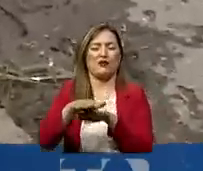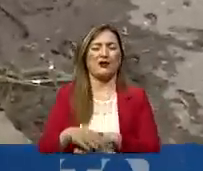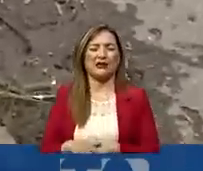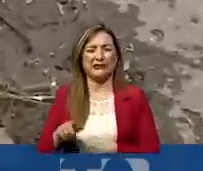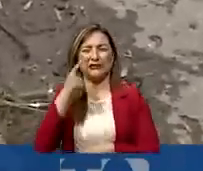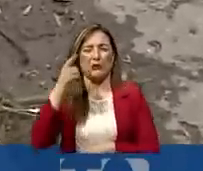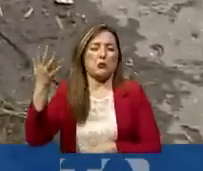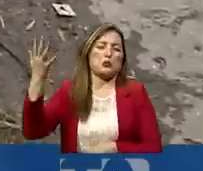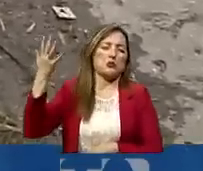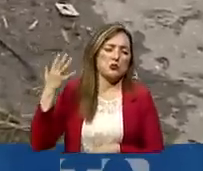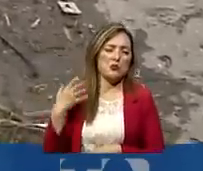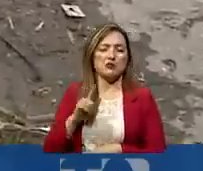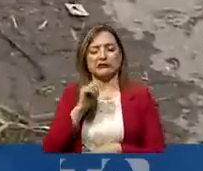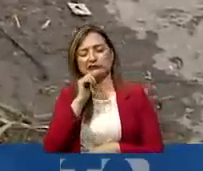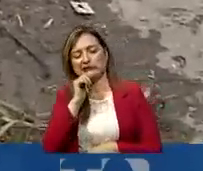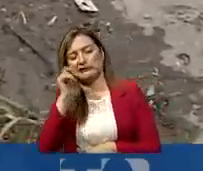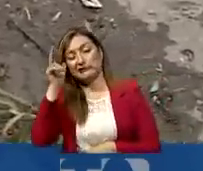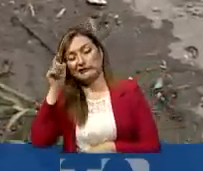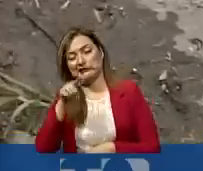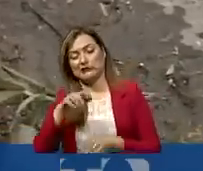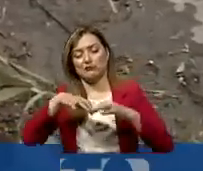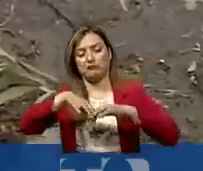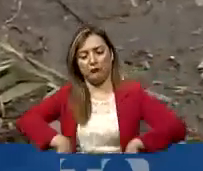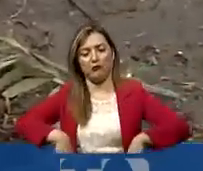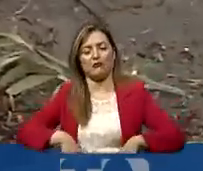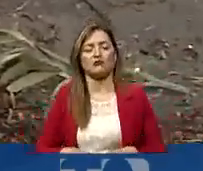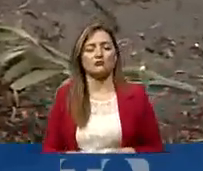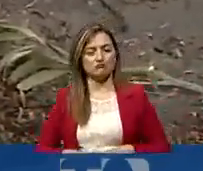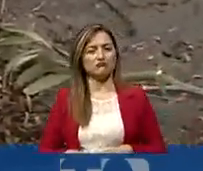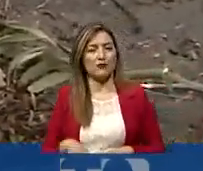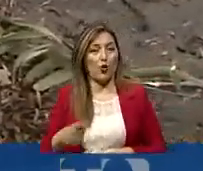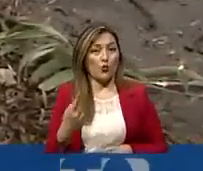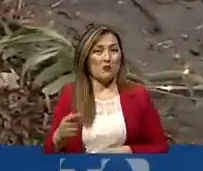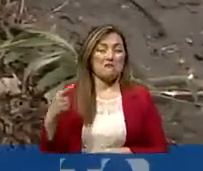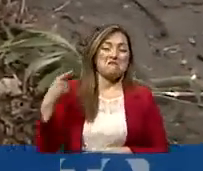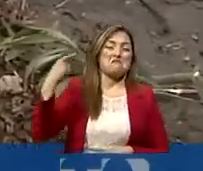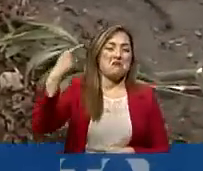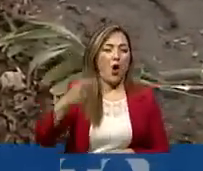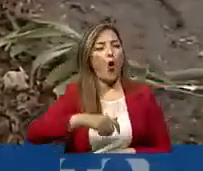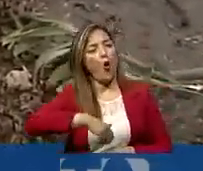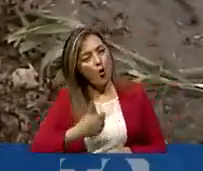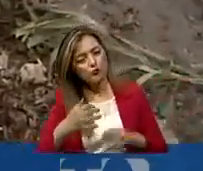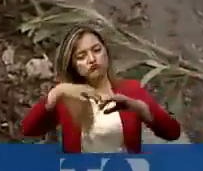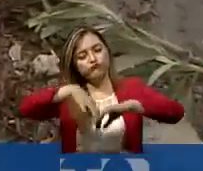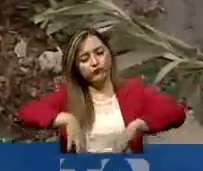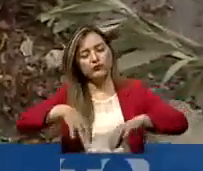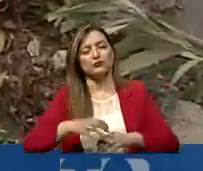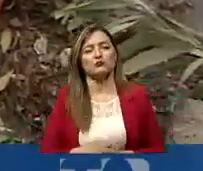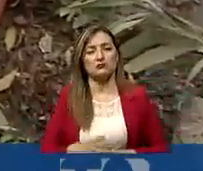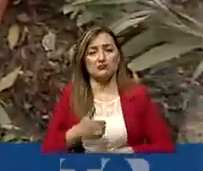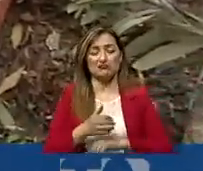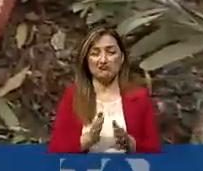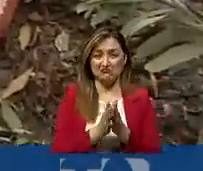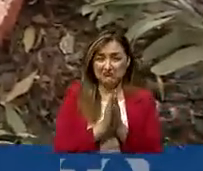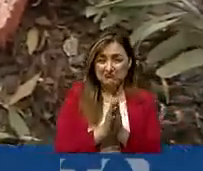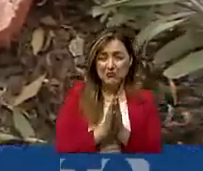tenemos otros socavones más arriba que lo pueden visitar. Entonces, nuestro pedido es de que inmediatamente las autoridades se acerquen